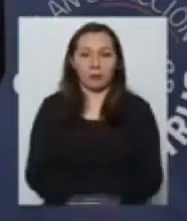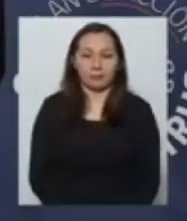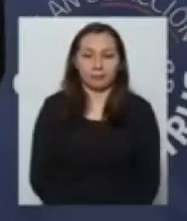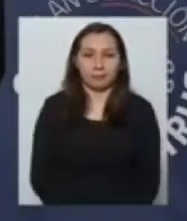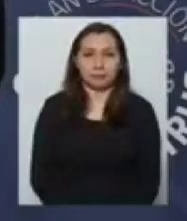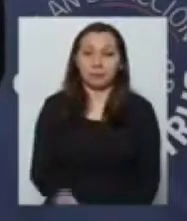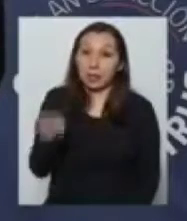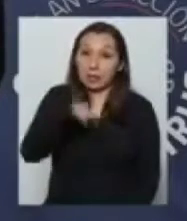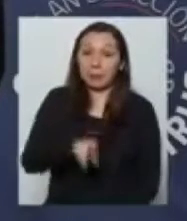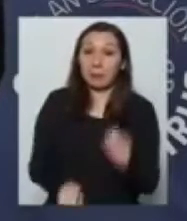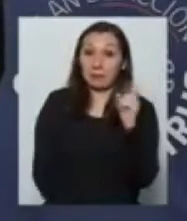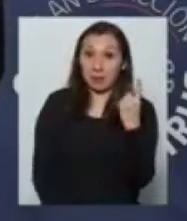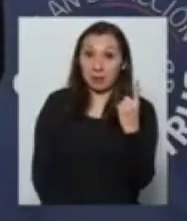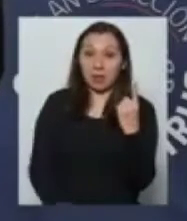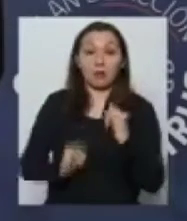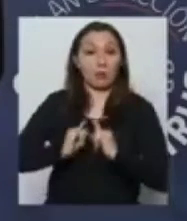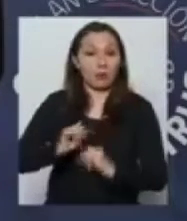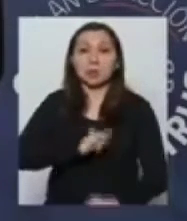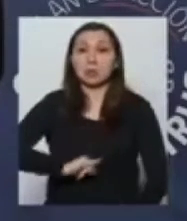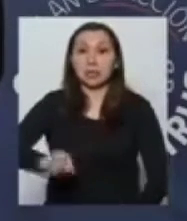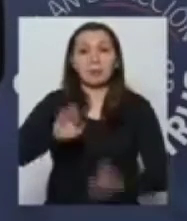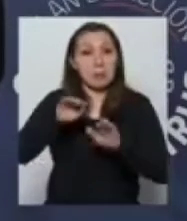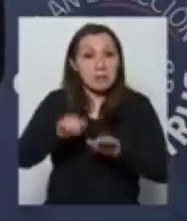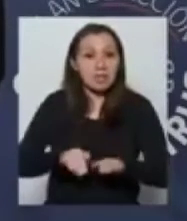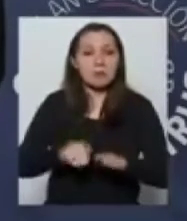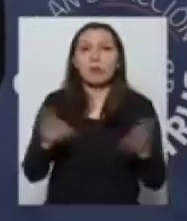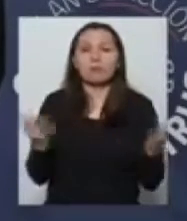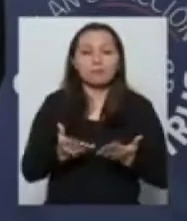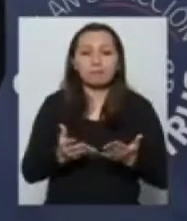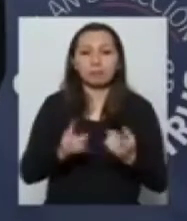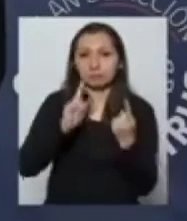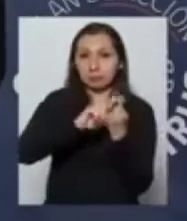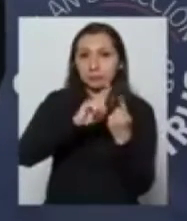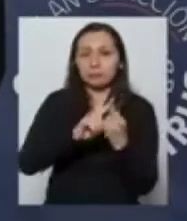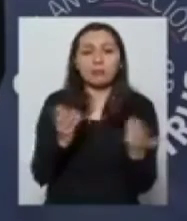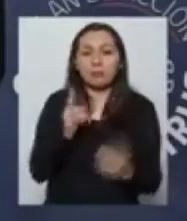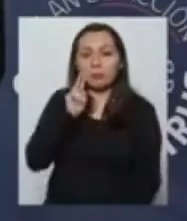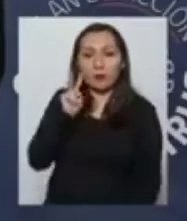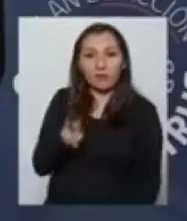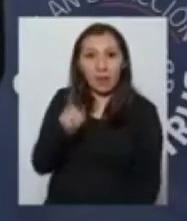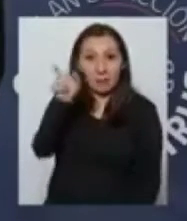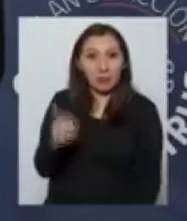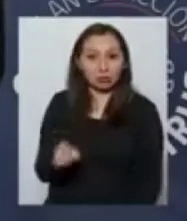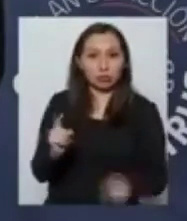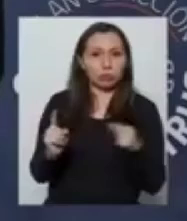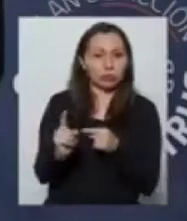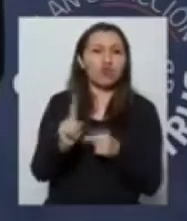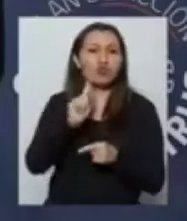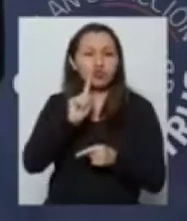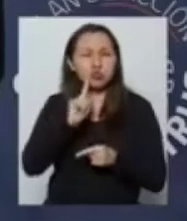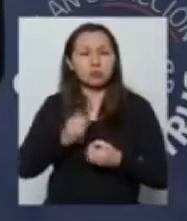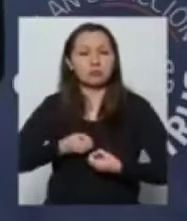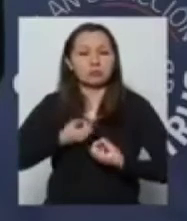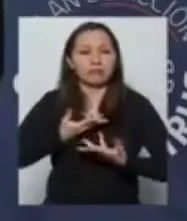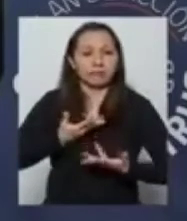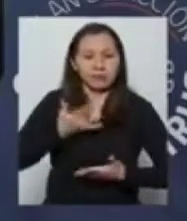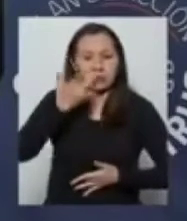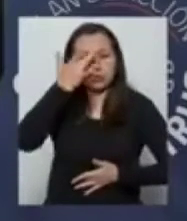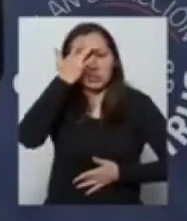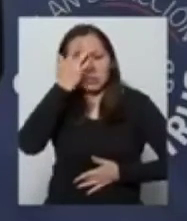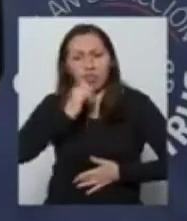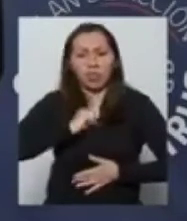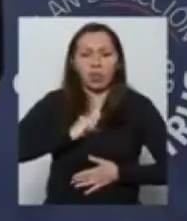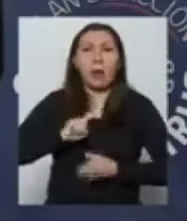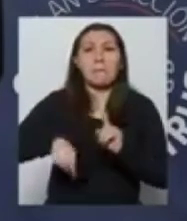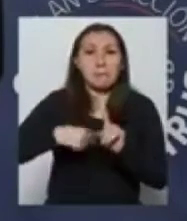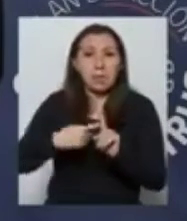repito, primero, lo que hemos informado siempre, que son los pacientes que tienen síntomas y que tienen un